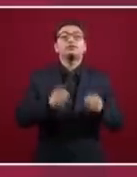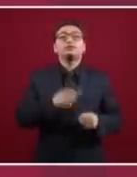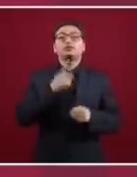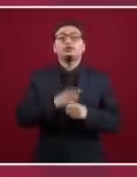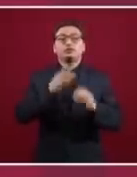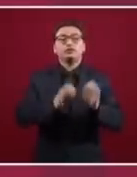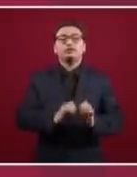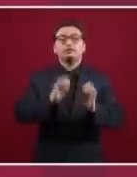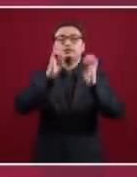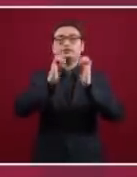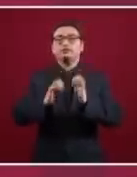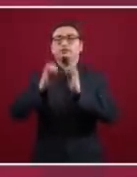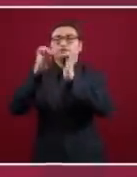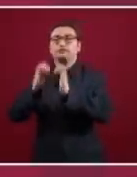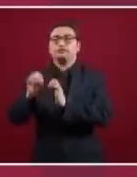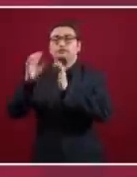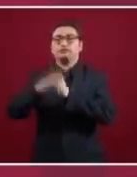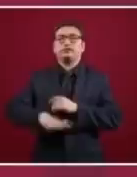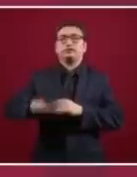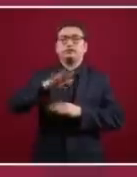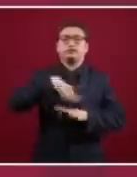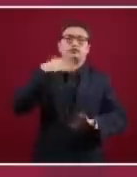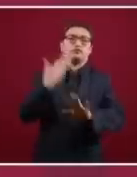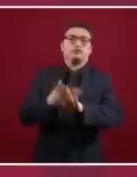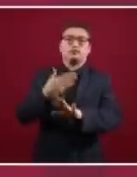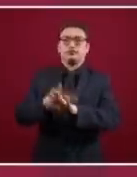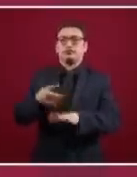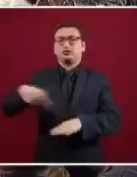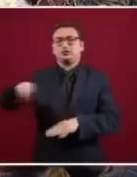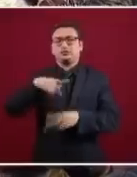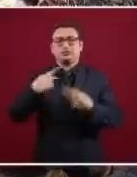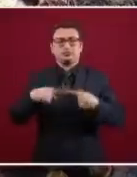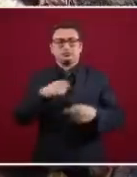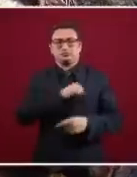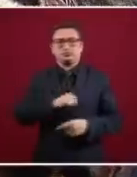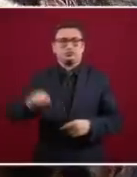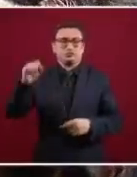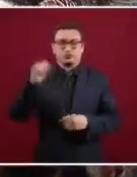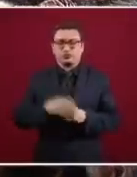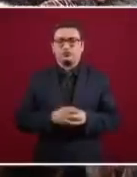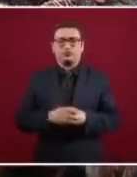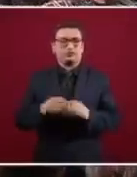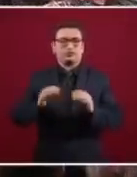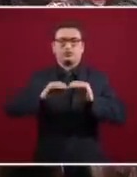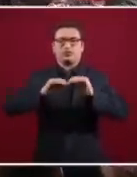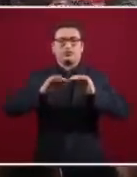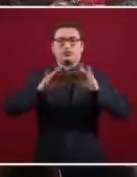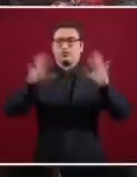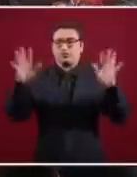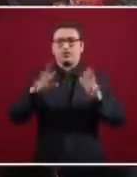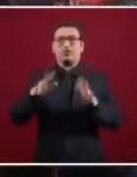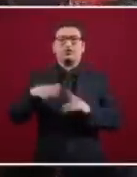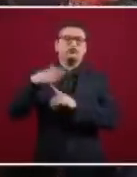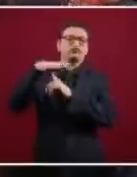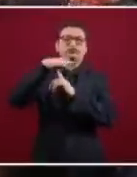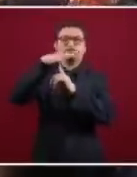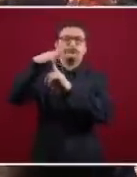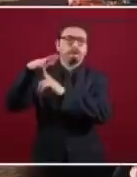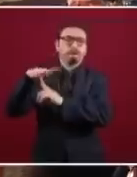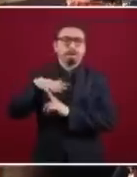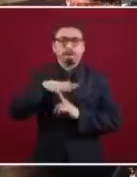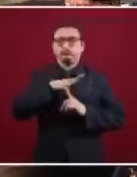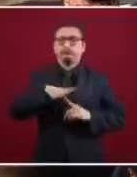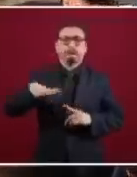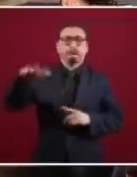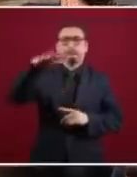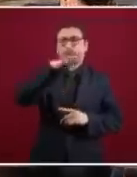habitacional que estaba siendo agredida por por delincuentes y que obviamente su presencia en esta área